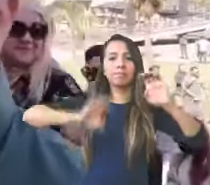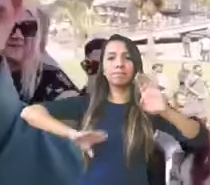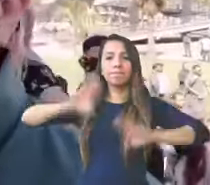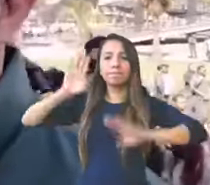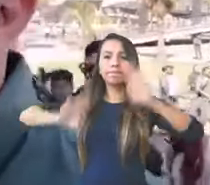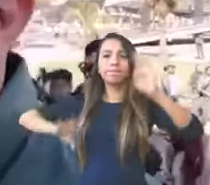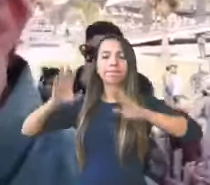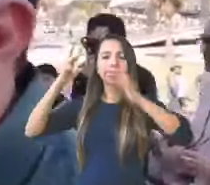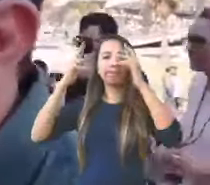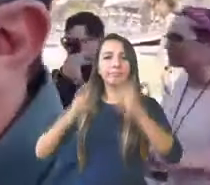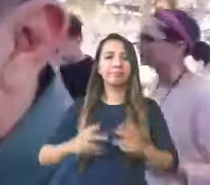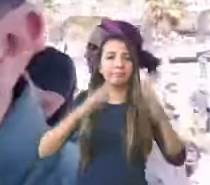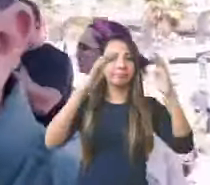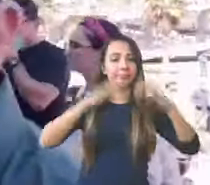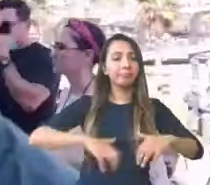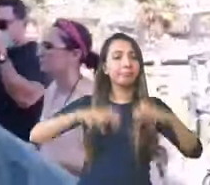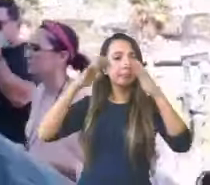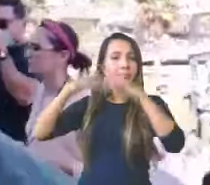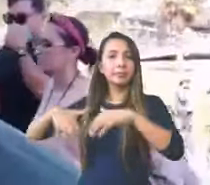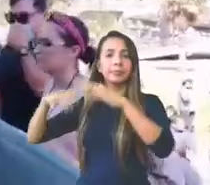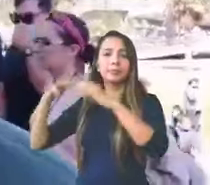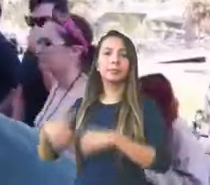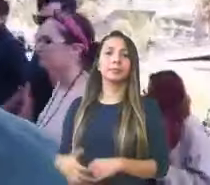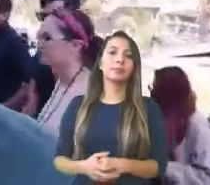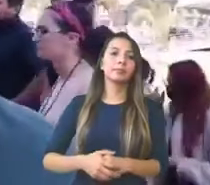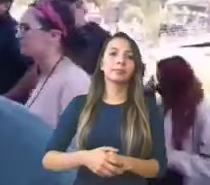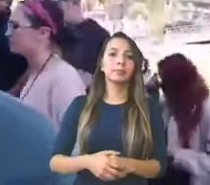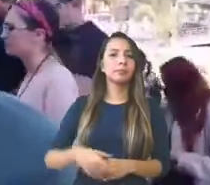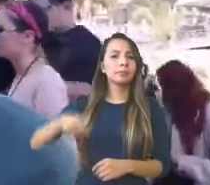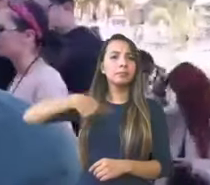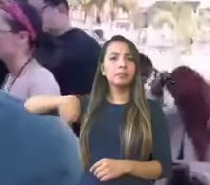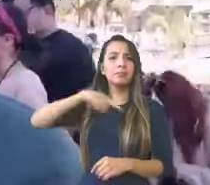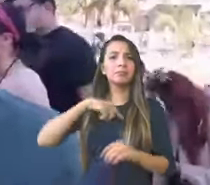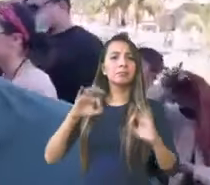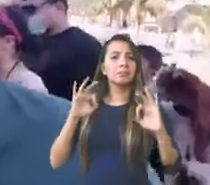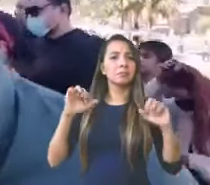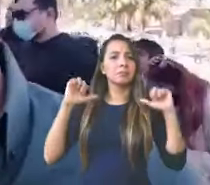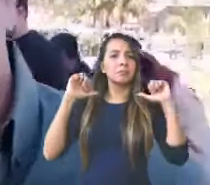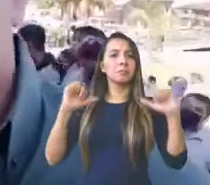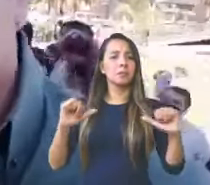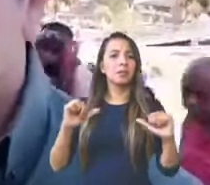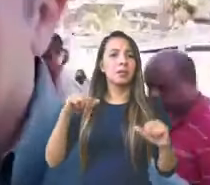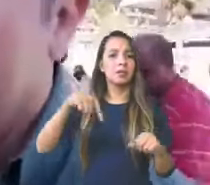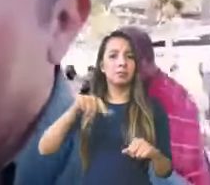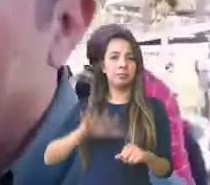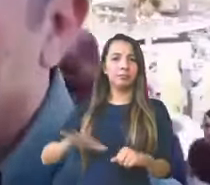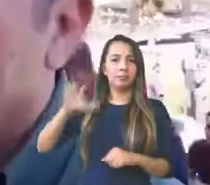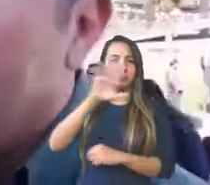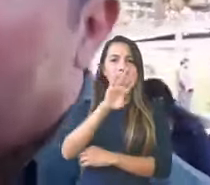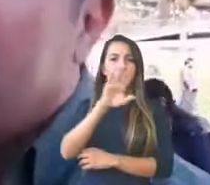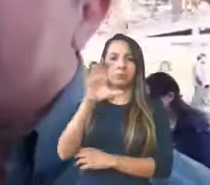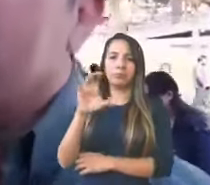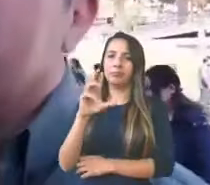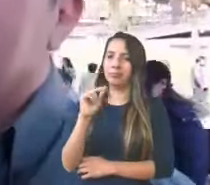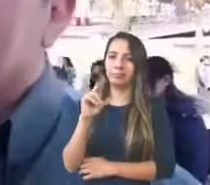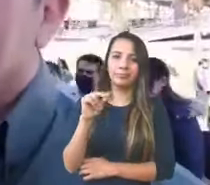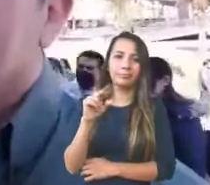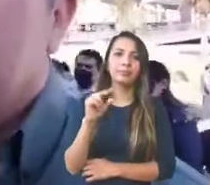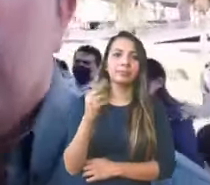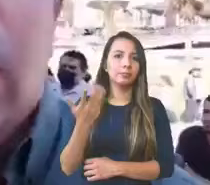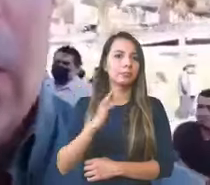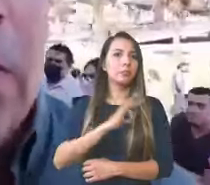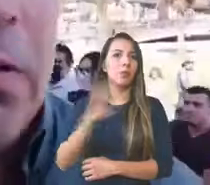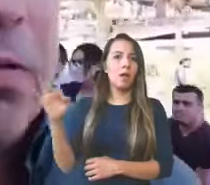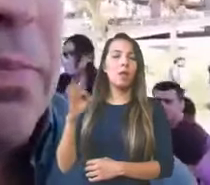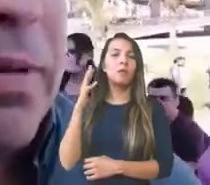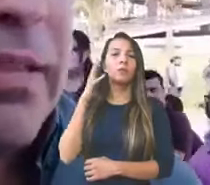resultaron afectadas. No estamos aquí nosotros exentos en esta zona de la República Baja California a que en